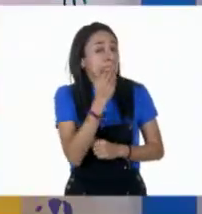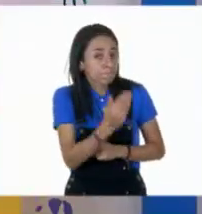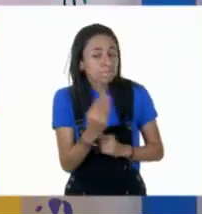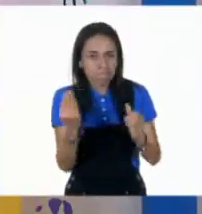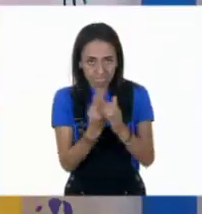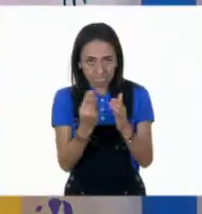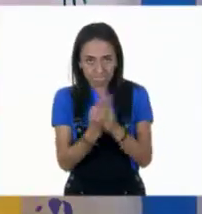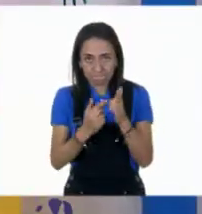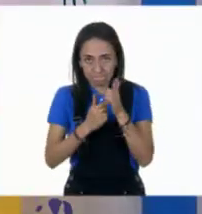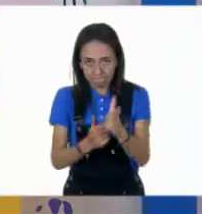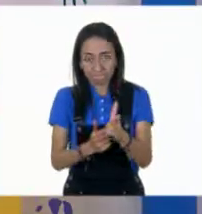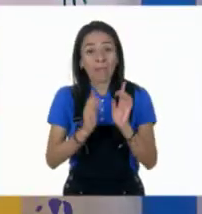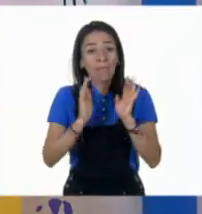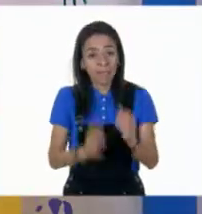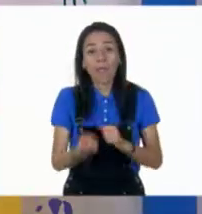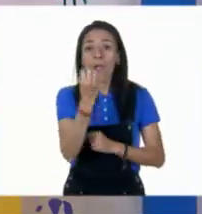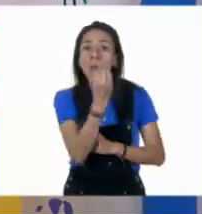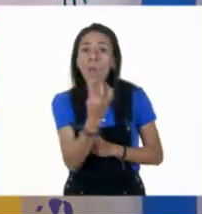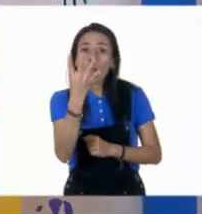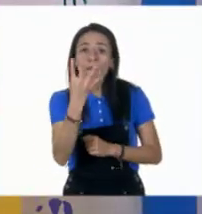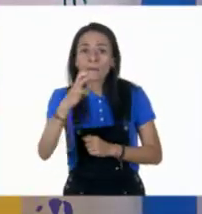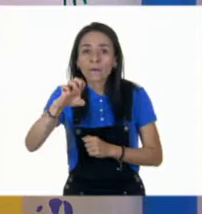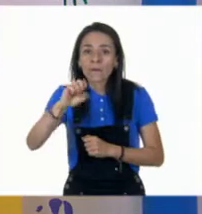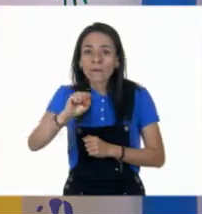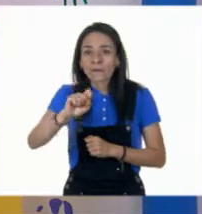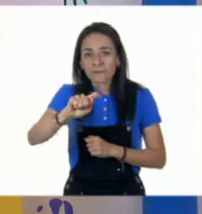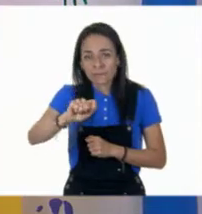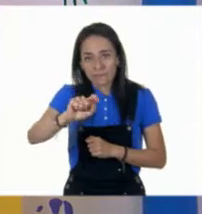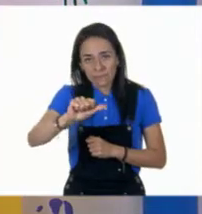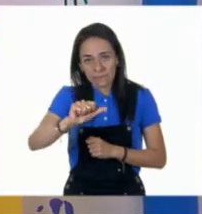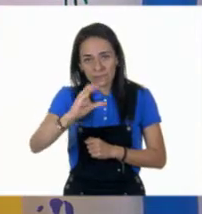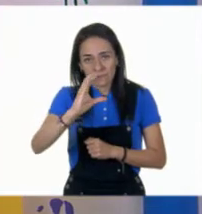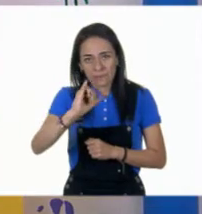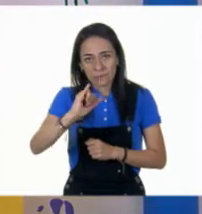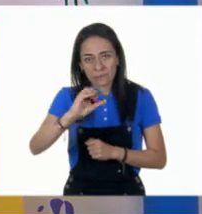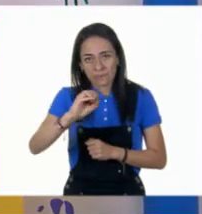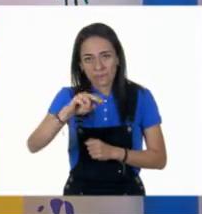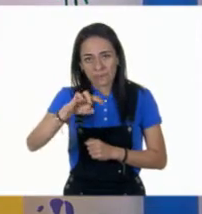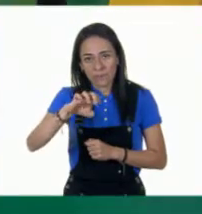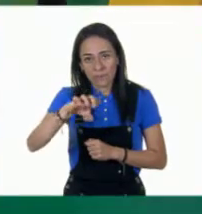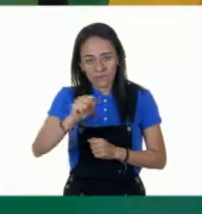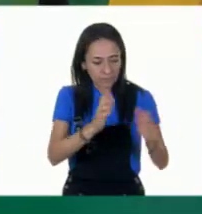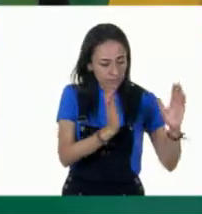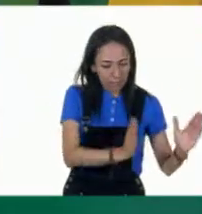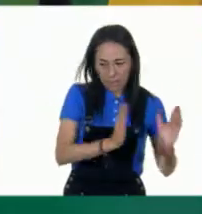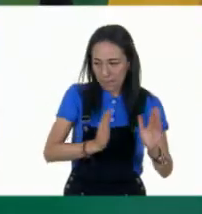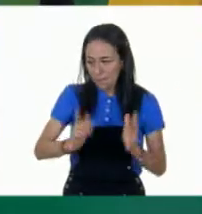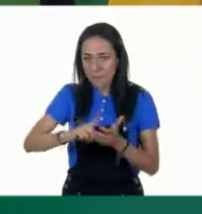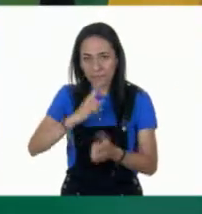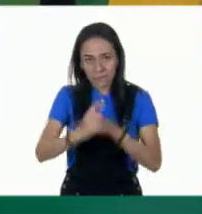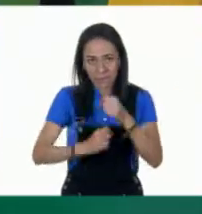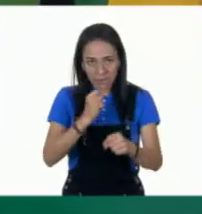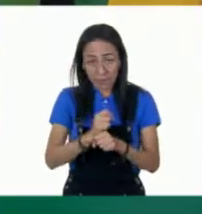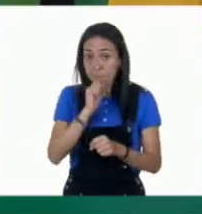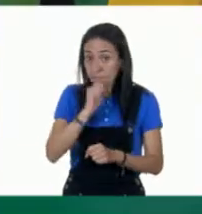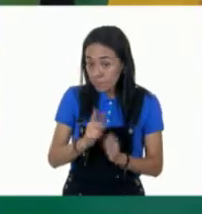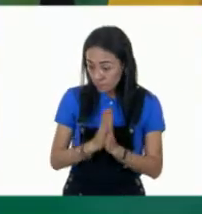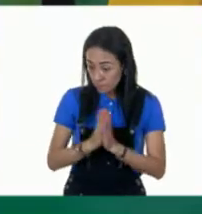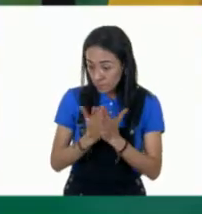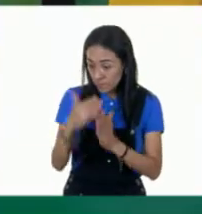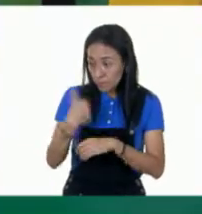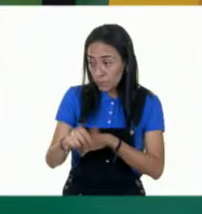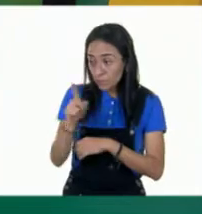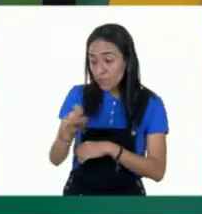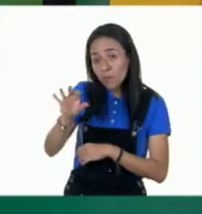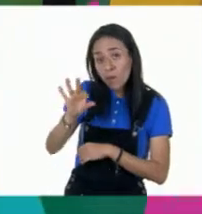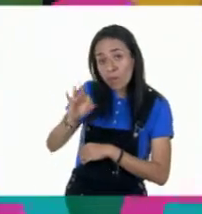de las 4 estaciones que tenemos en el año. Así es. Necesito, por favor, que en esa página, en la 148, observen